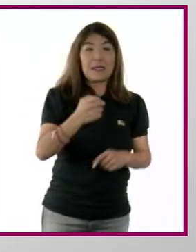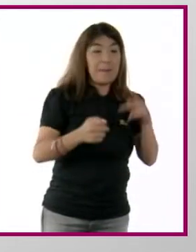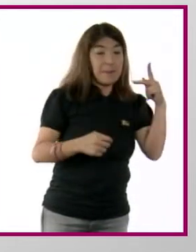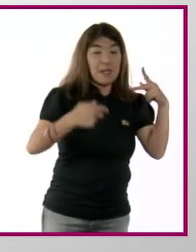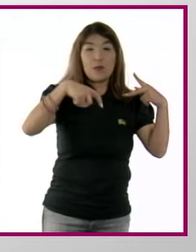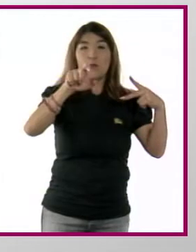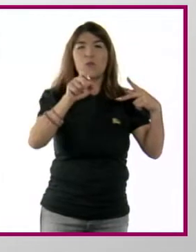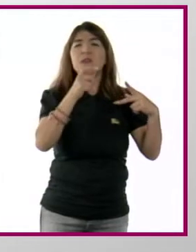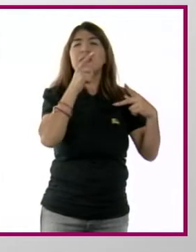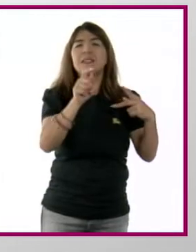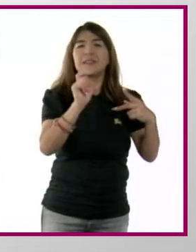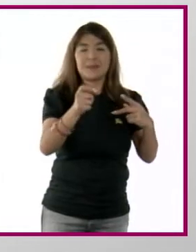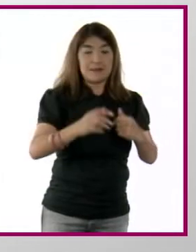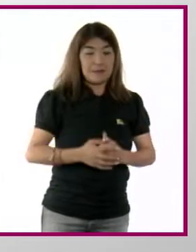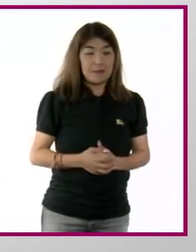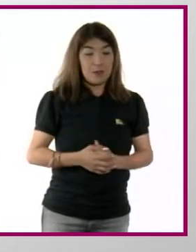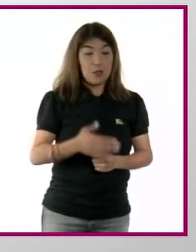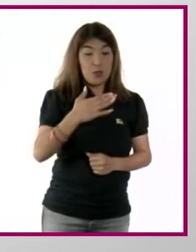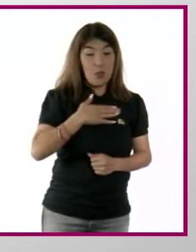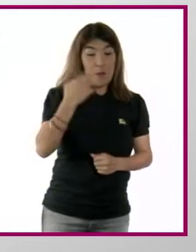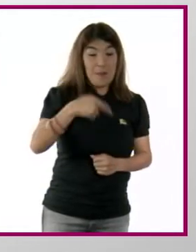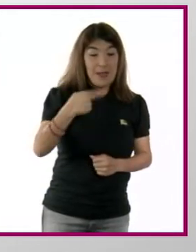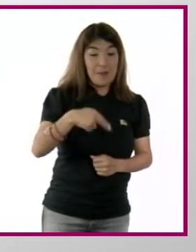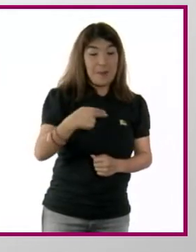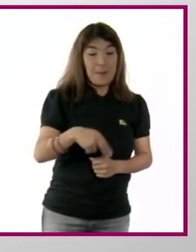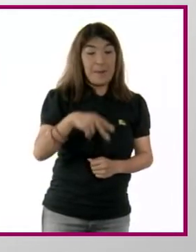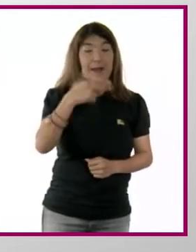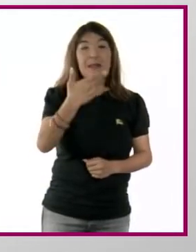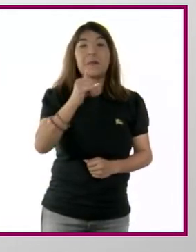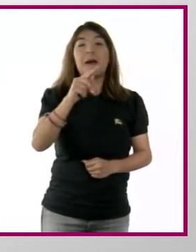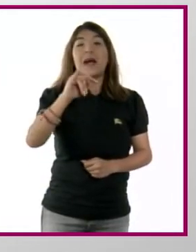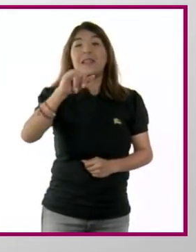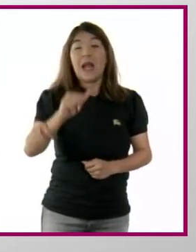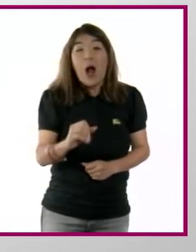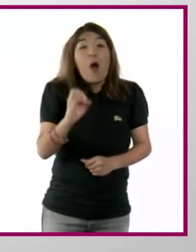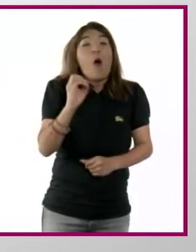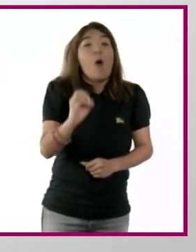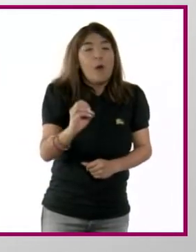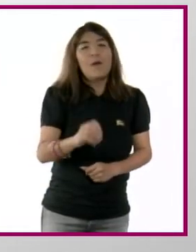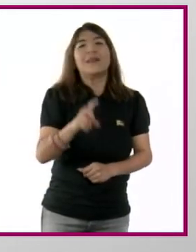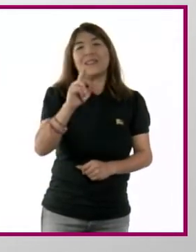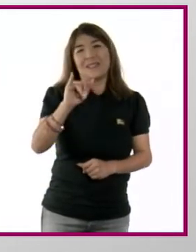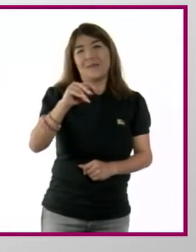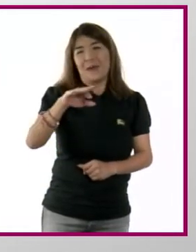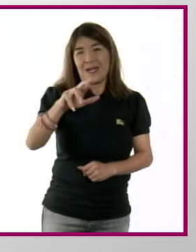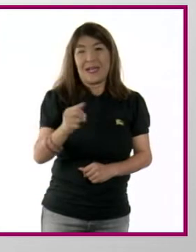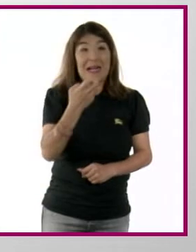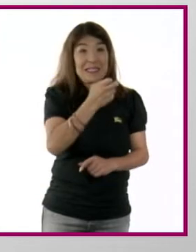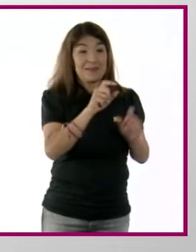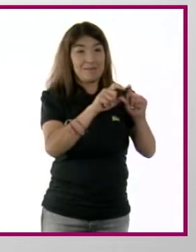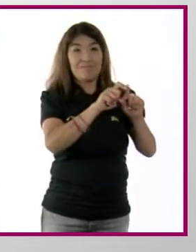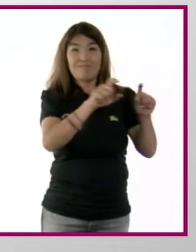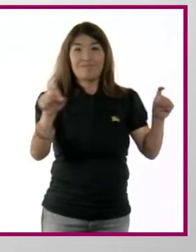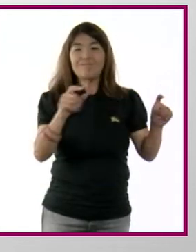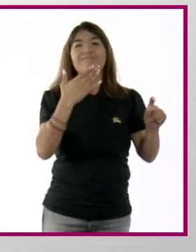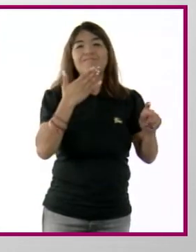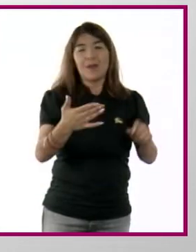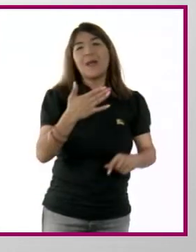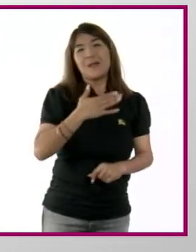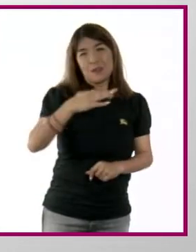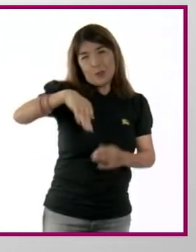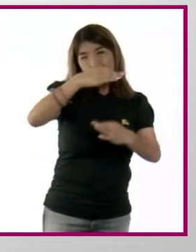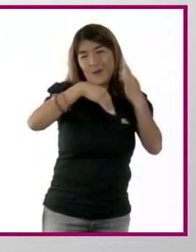Q nos diría yo me llamo Hipatia o Ditmara. Lo cual es cierto, porque como todos saben, me llamo